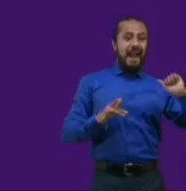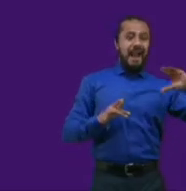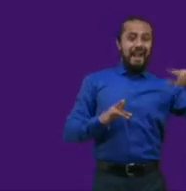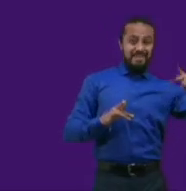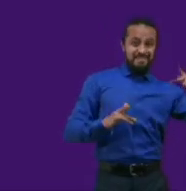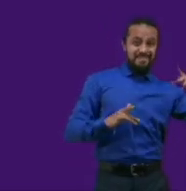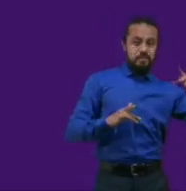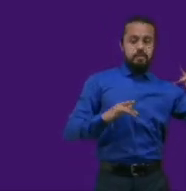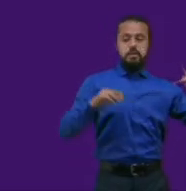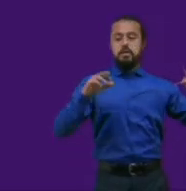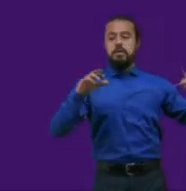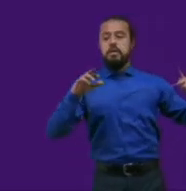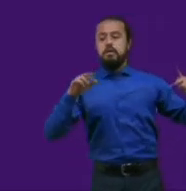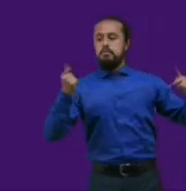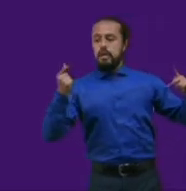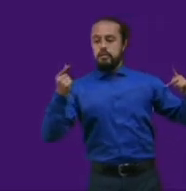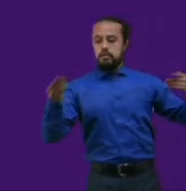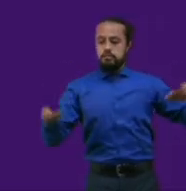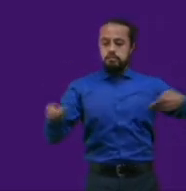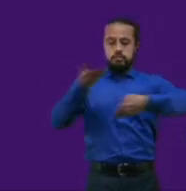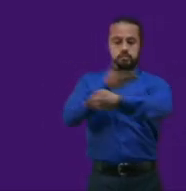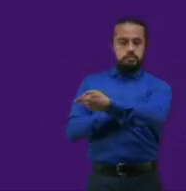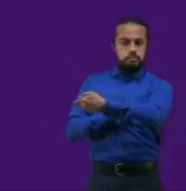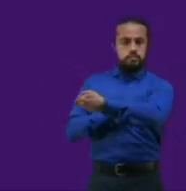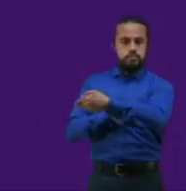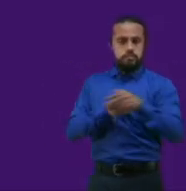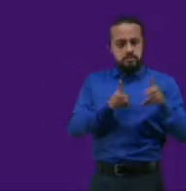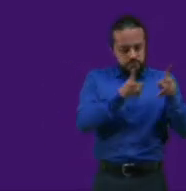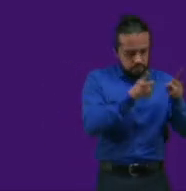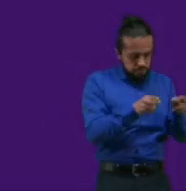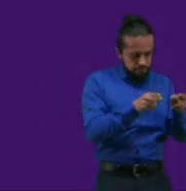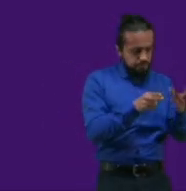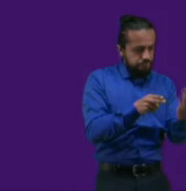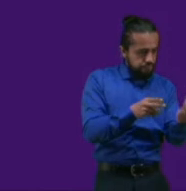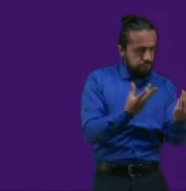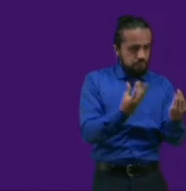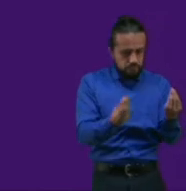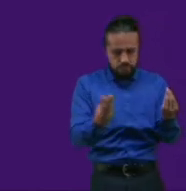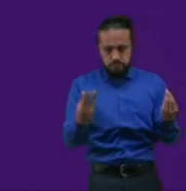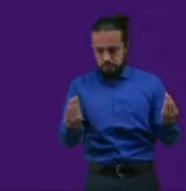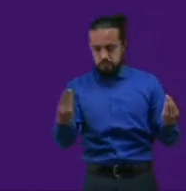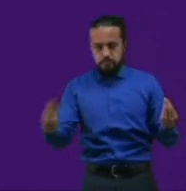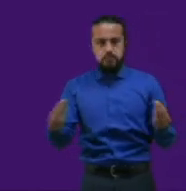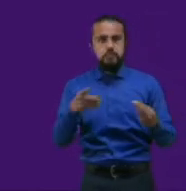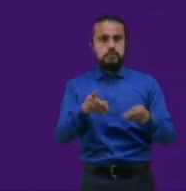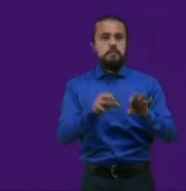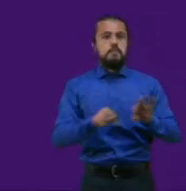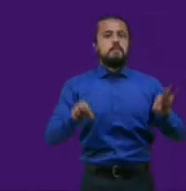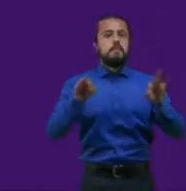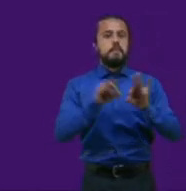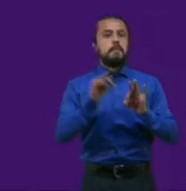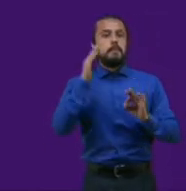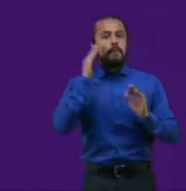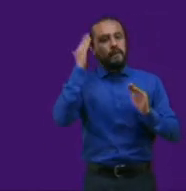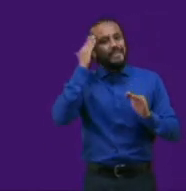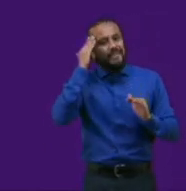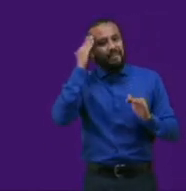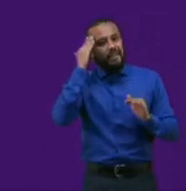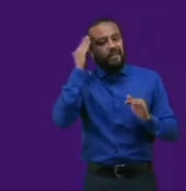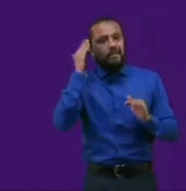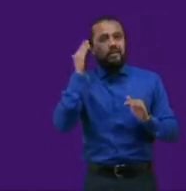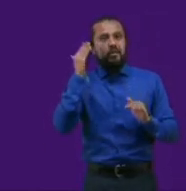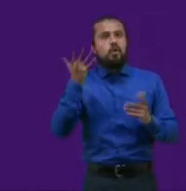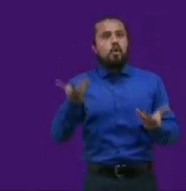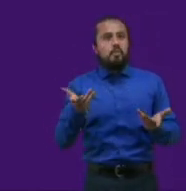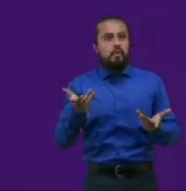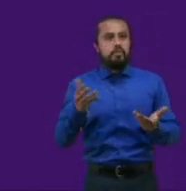les va a dejar ese tipo de usuario por segmento, creo que es súper clave para decir, ya estoy listo para ir a